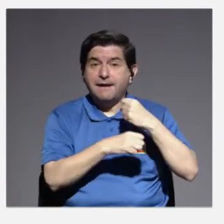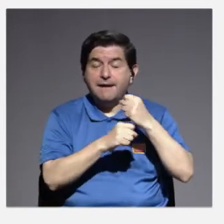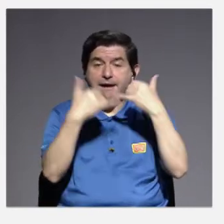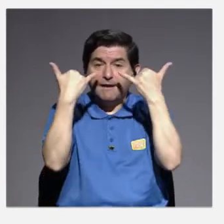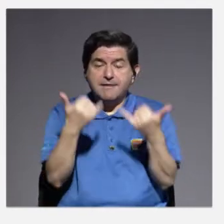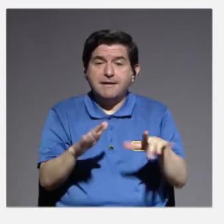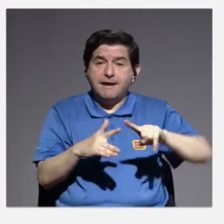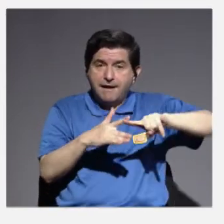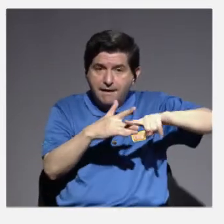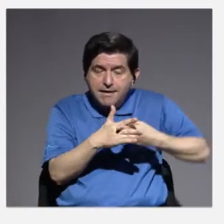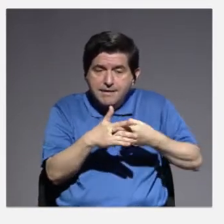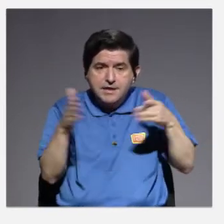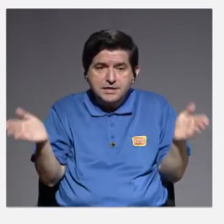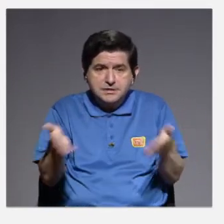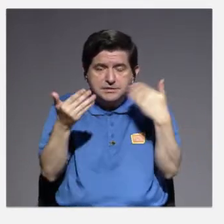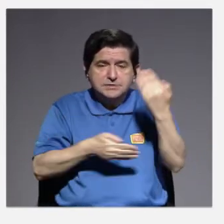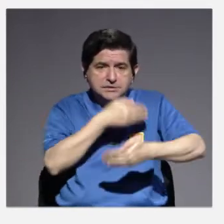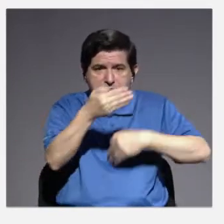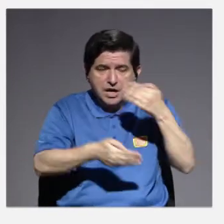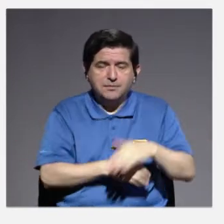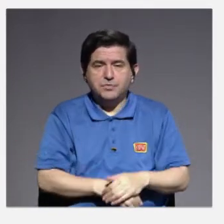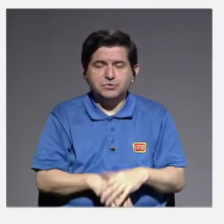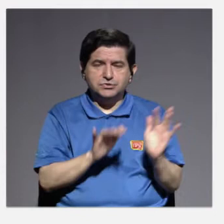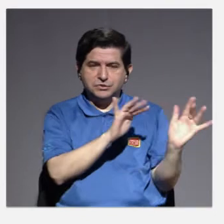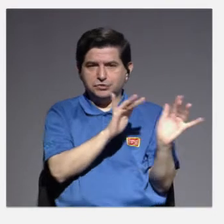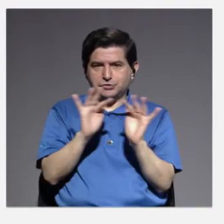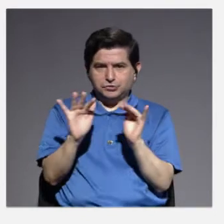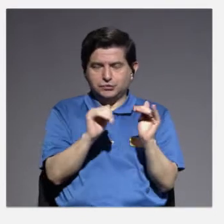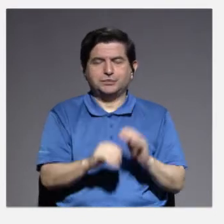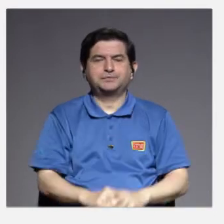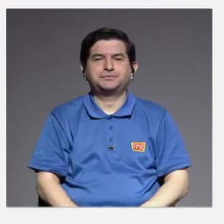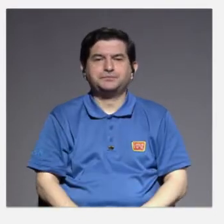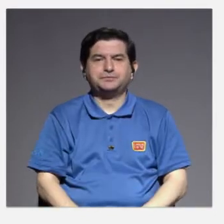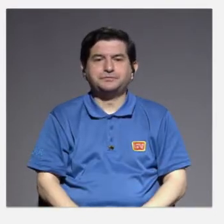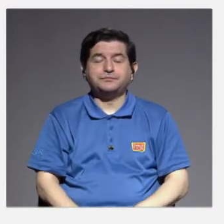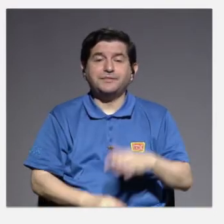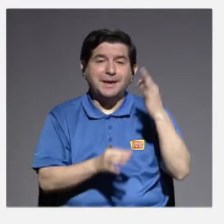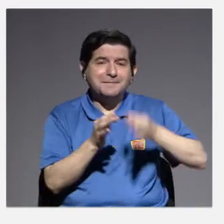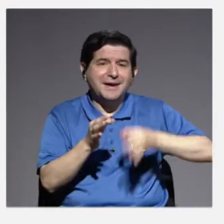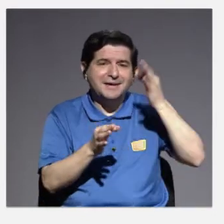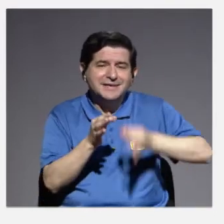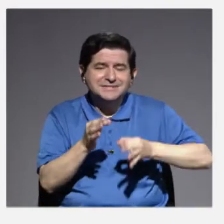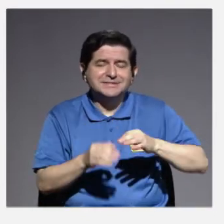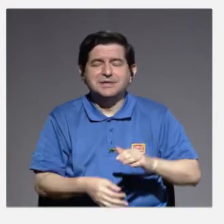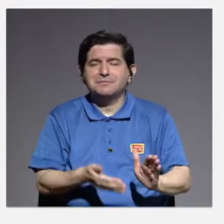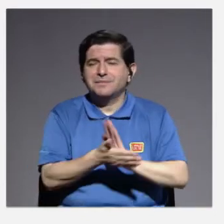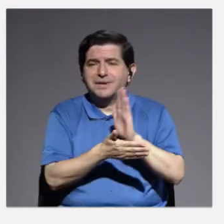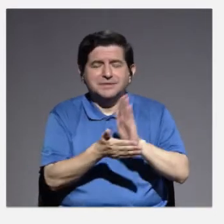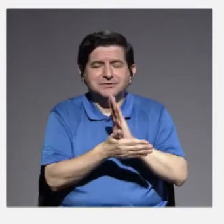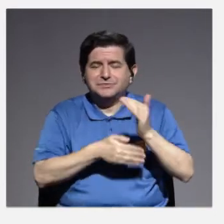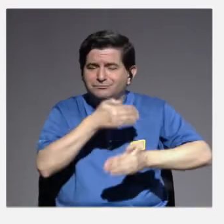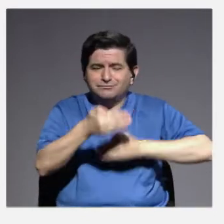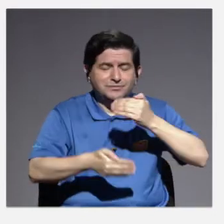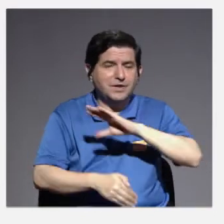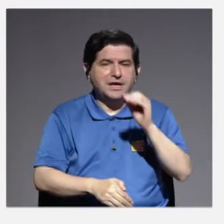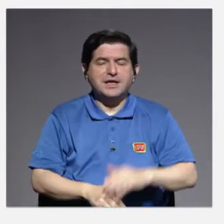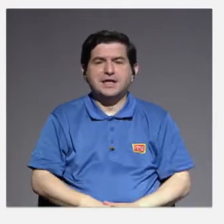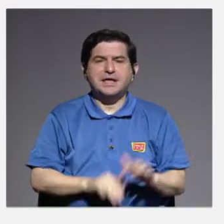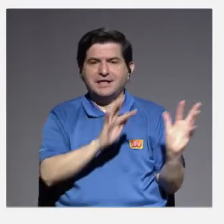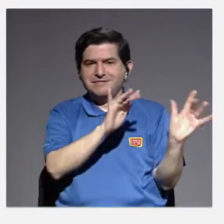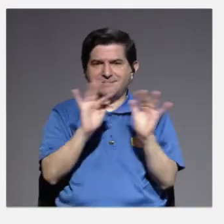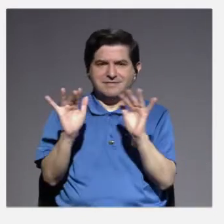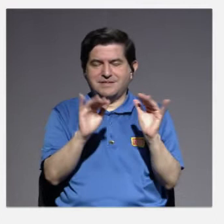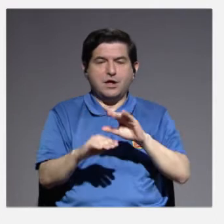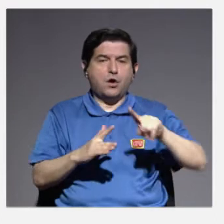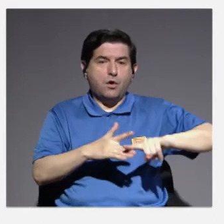pueden empezar a impulsar procesos como los de digitalización, los de la simplificación de trámites, y posteriormente la digitalización,